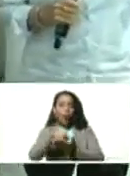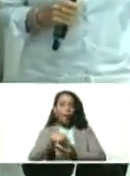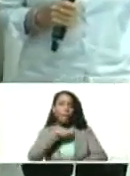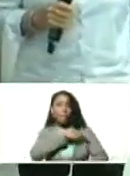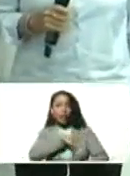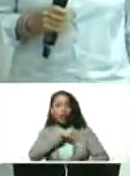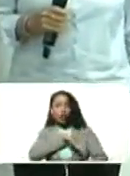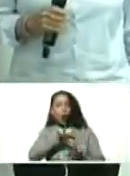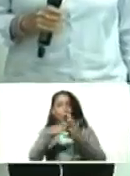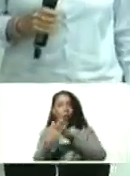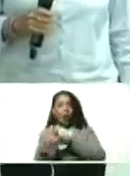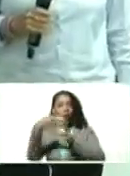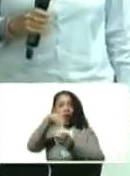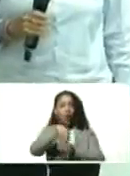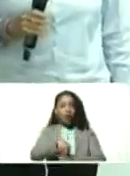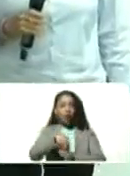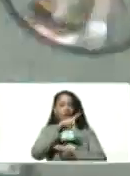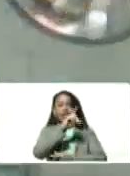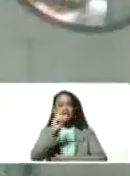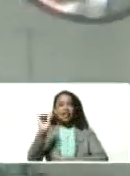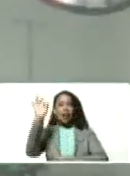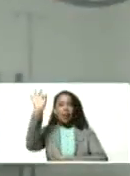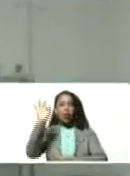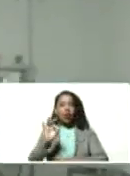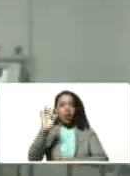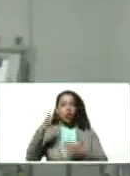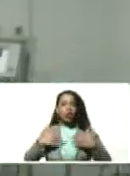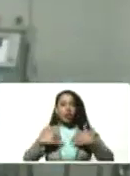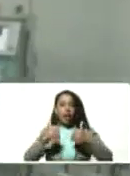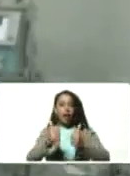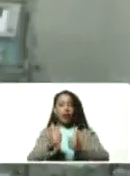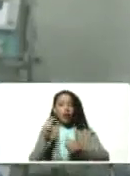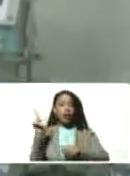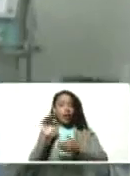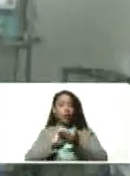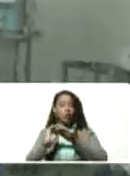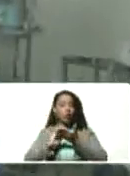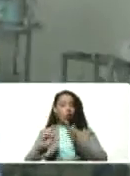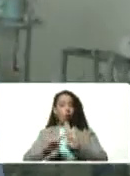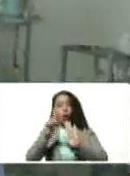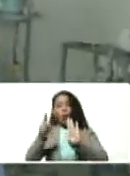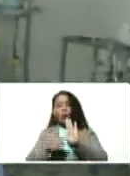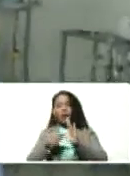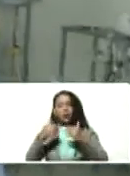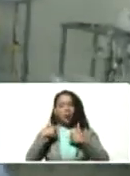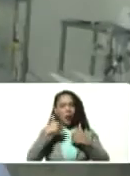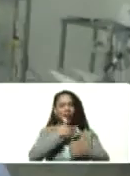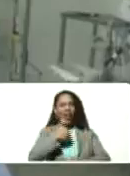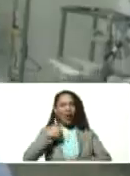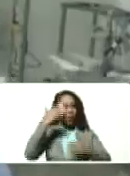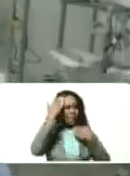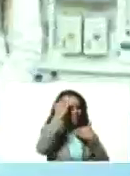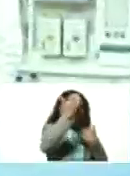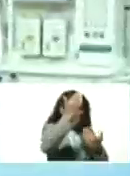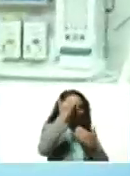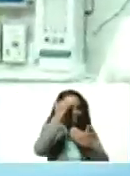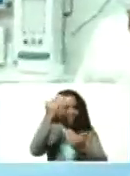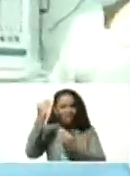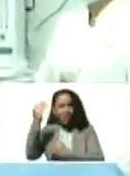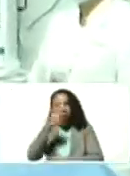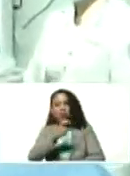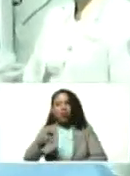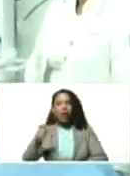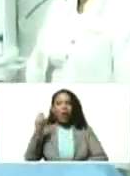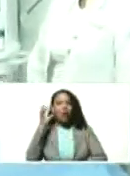Misión Barrio Adentro 100% Salud. Ir a la recuperación completa. Déjenme saludar aquí el personal. Aquí tenemos a